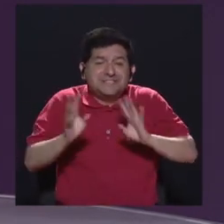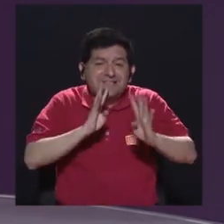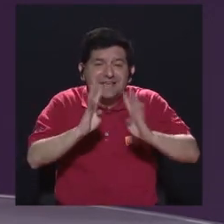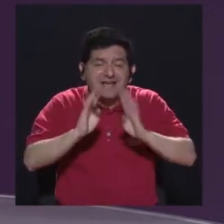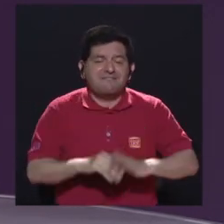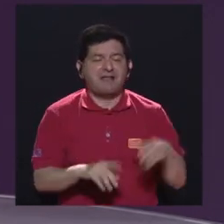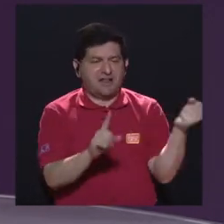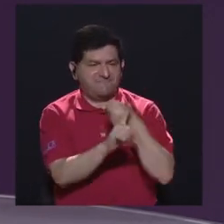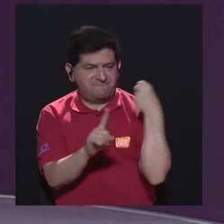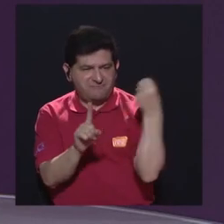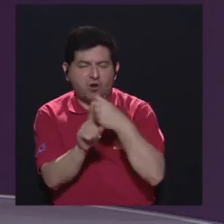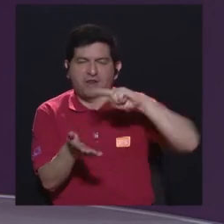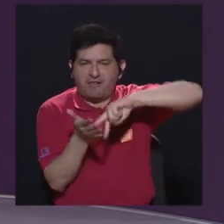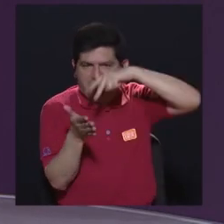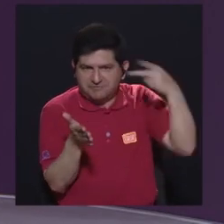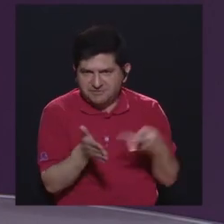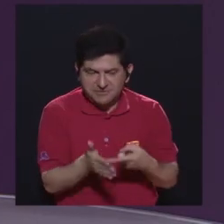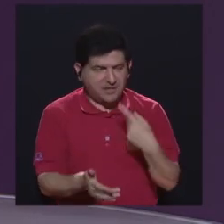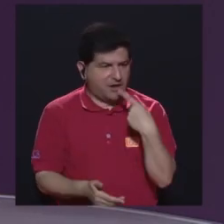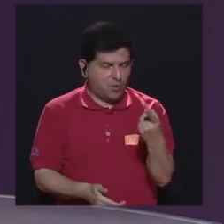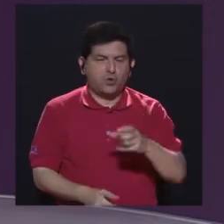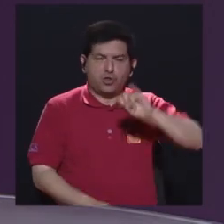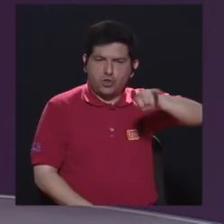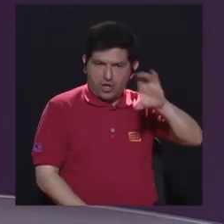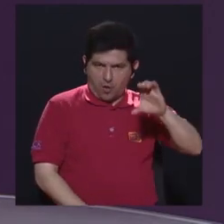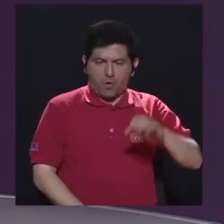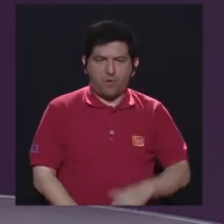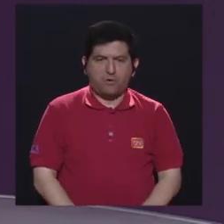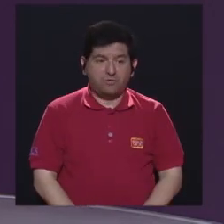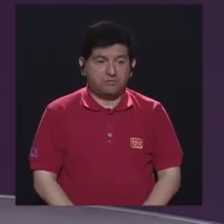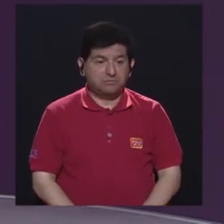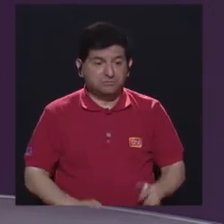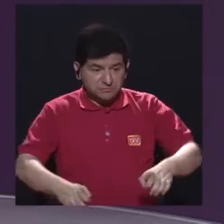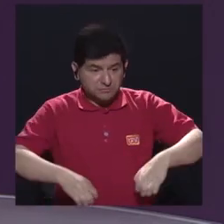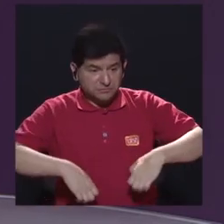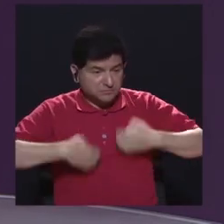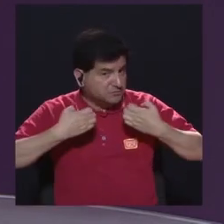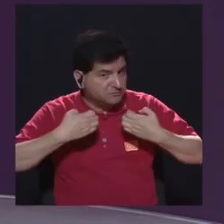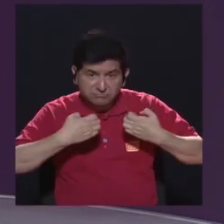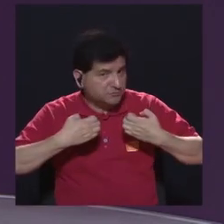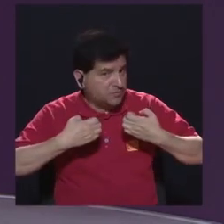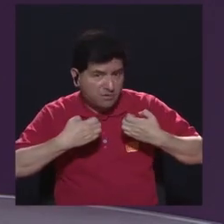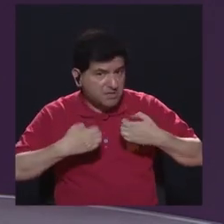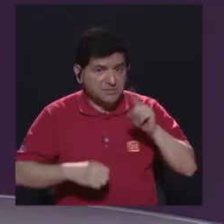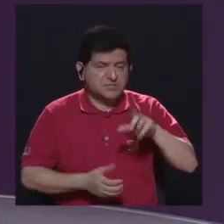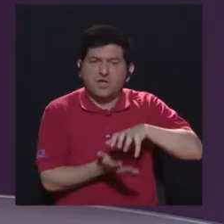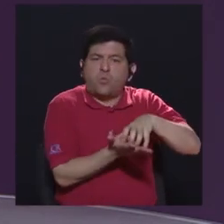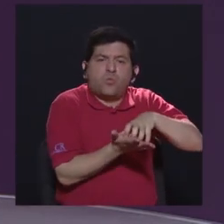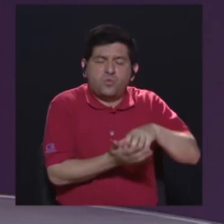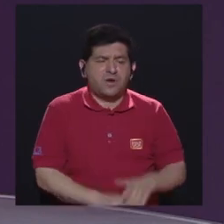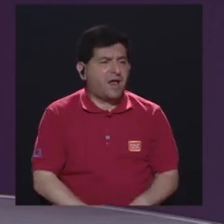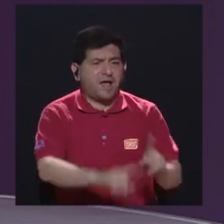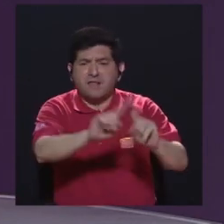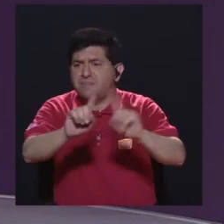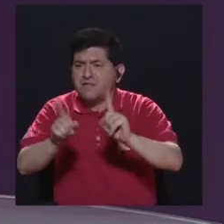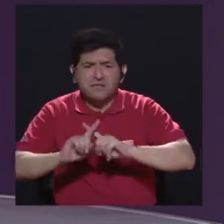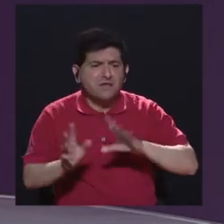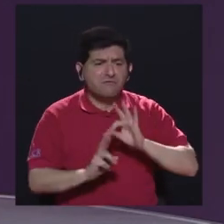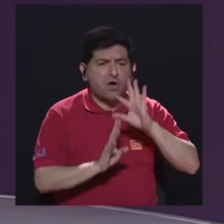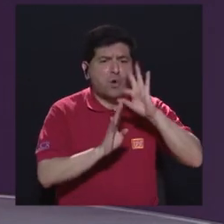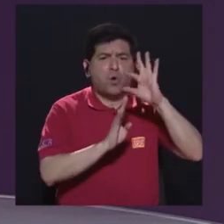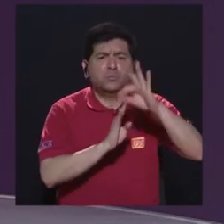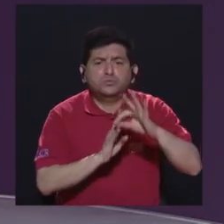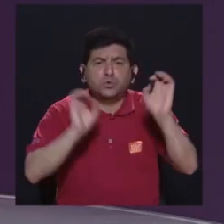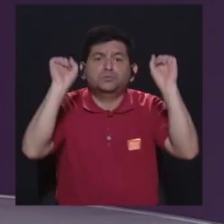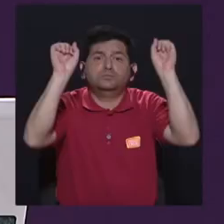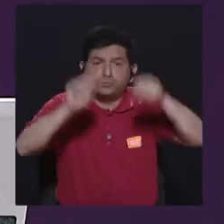de la violencia que eso implica. Porque, uh-huh, como bien lo decía José Carlos, el hecho de que no existe un cuestionamiento de las múltiples posibilidades